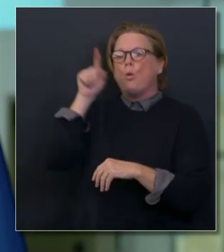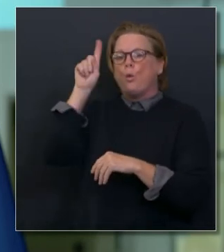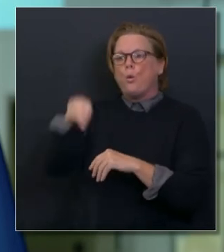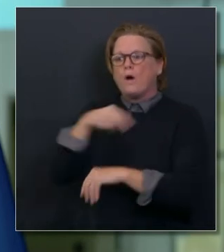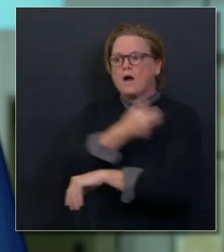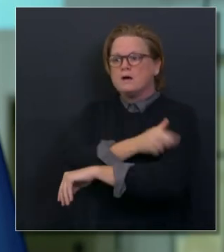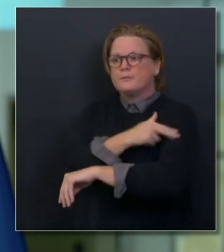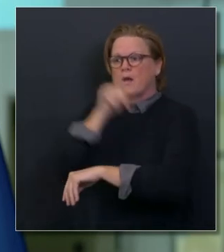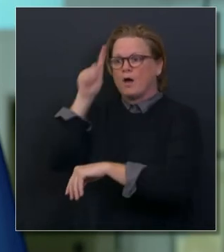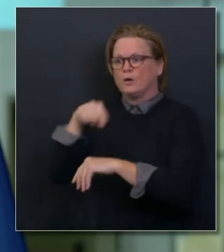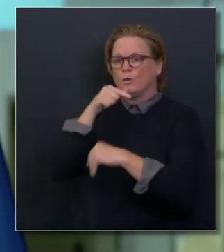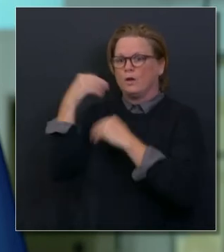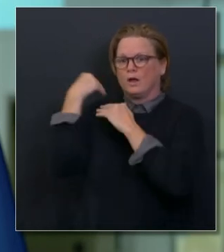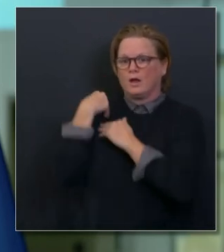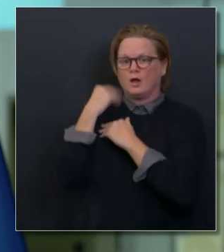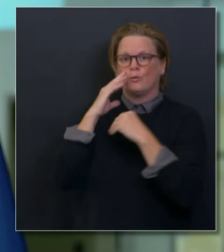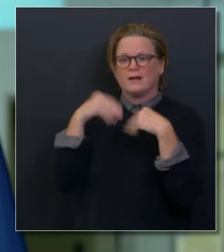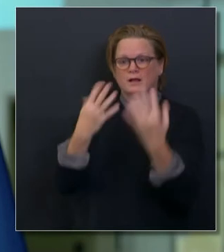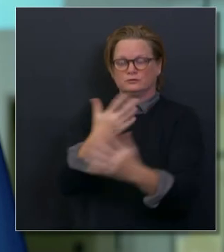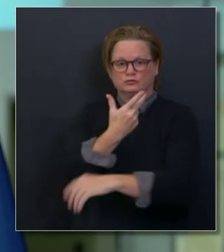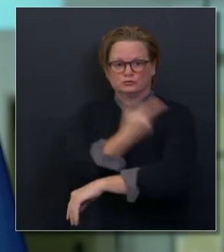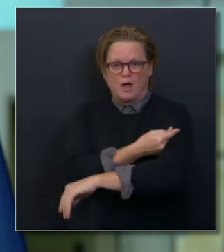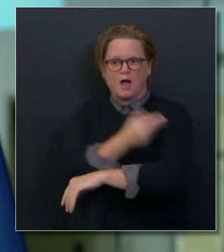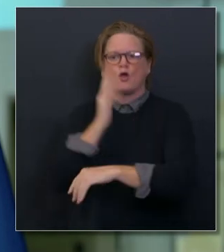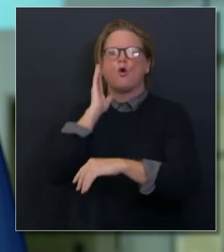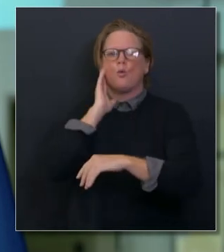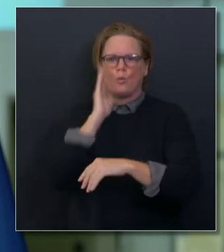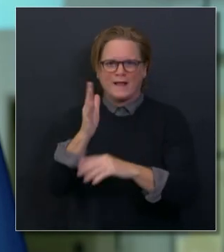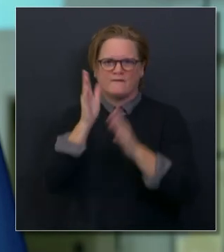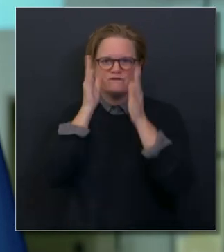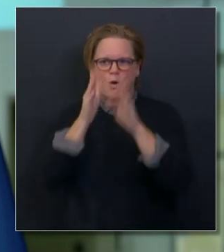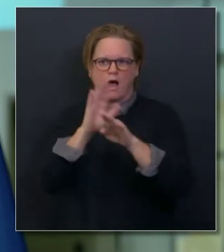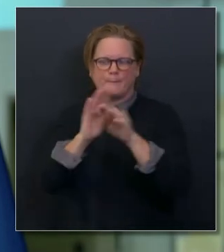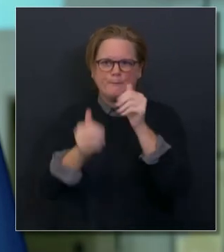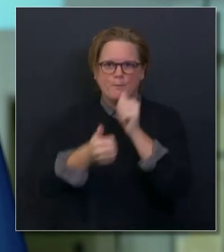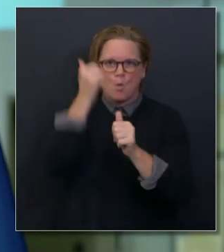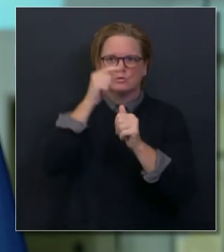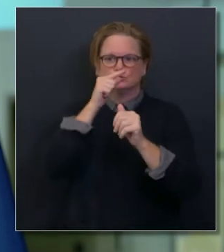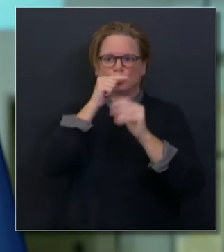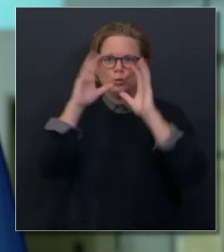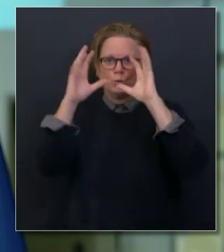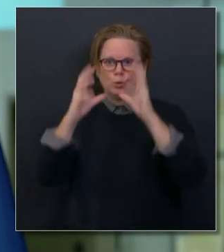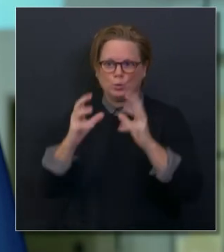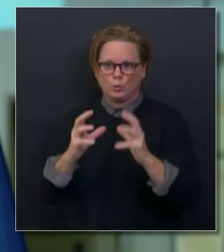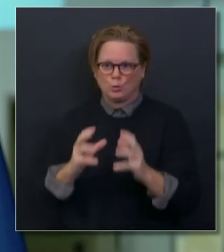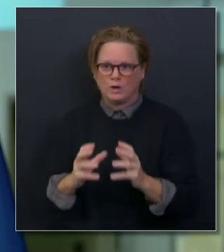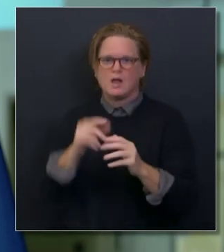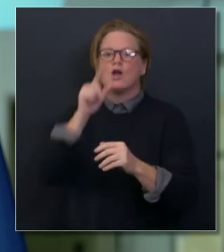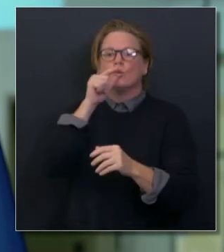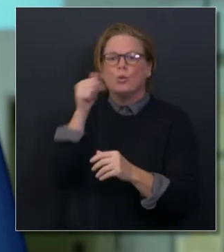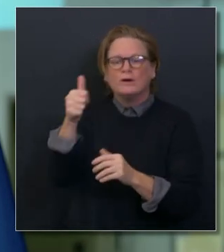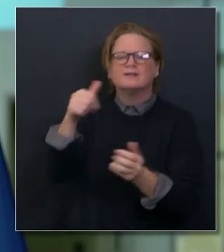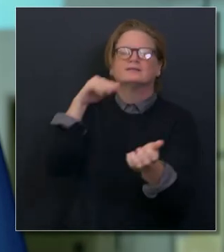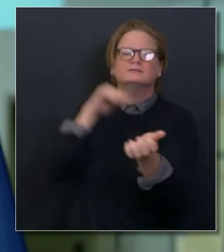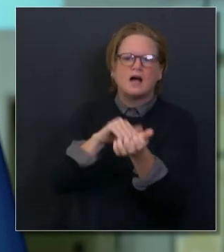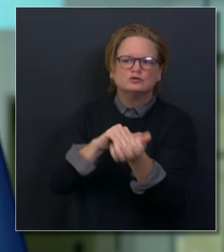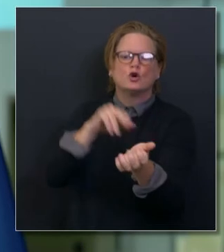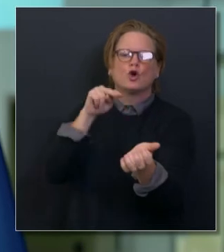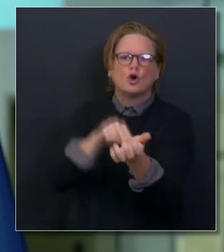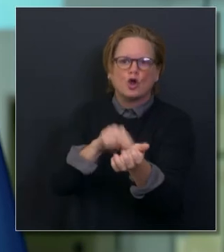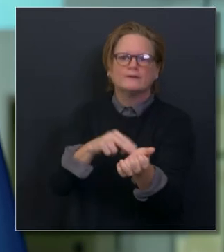vacuna y aquellos que son los trabajadores más esenciales en la primera tanda, la